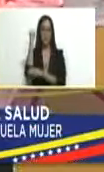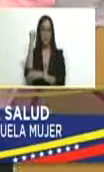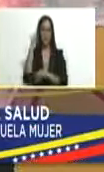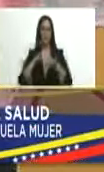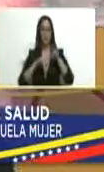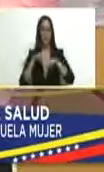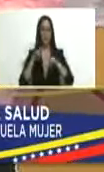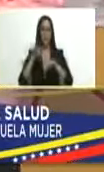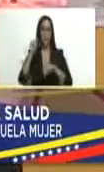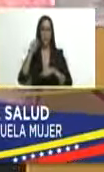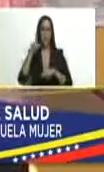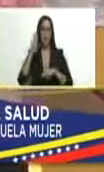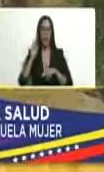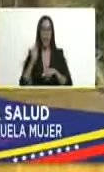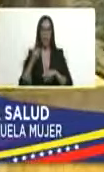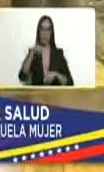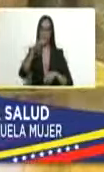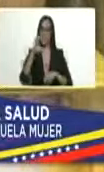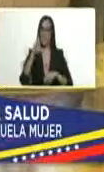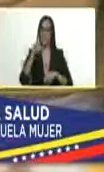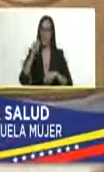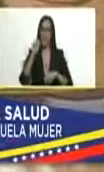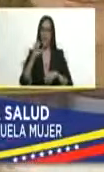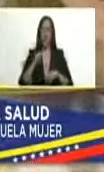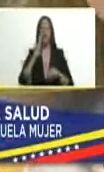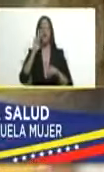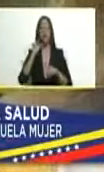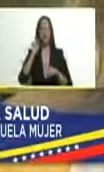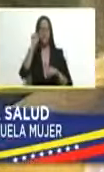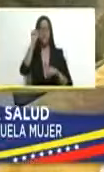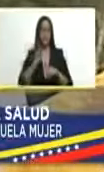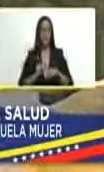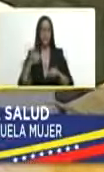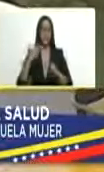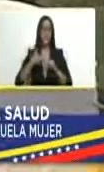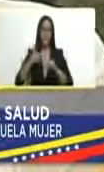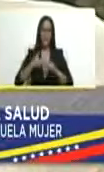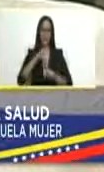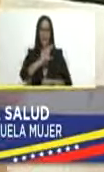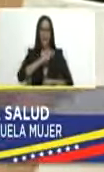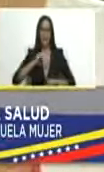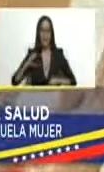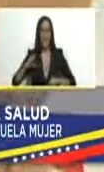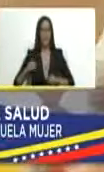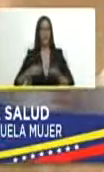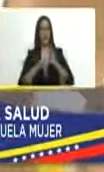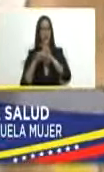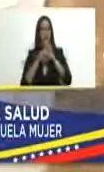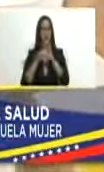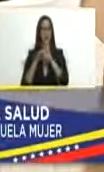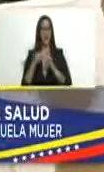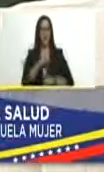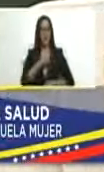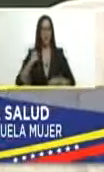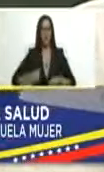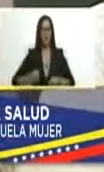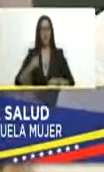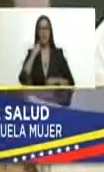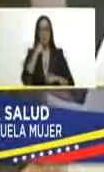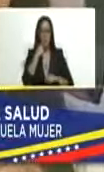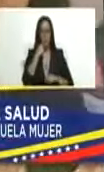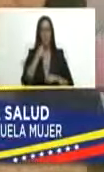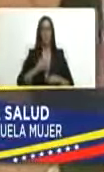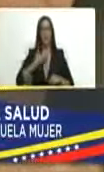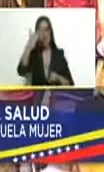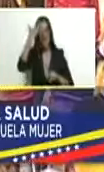ALBA, CELAC, UNASUR, Petrocaribe, las relaciones con China, Rusia,